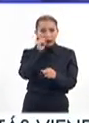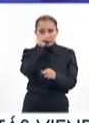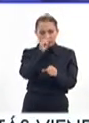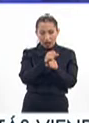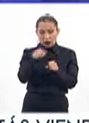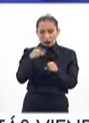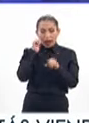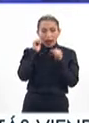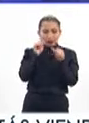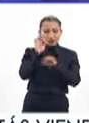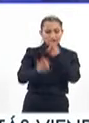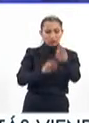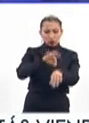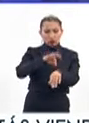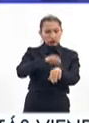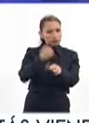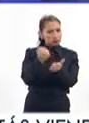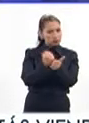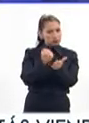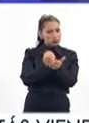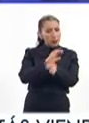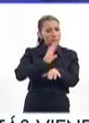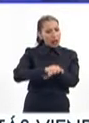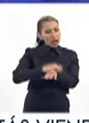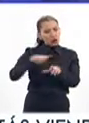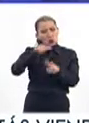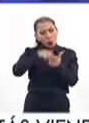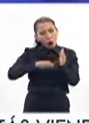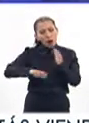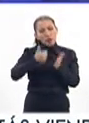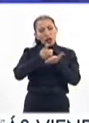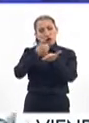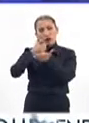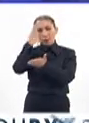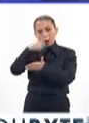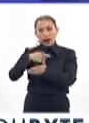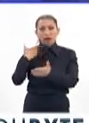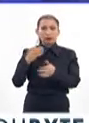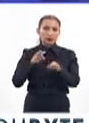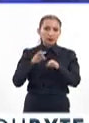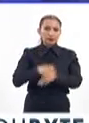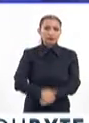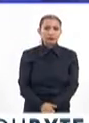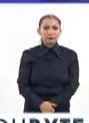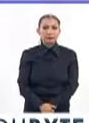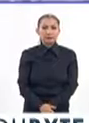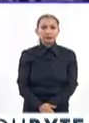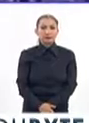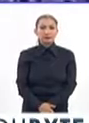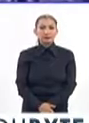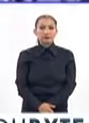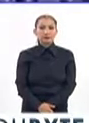retos de la atención médica exigen mejores espacios y herramientas para afrontarlos.